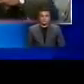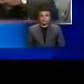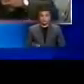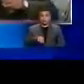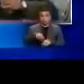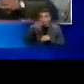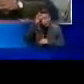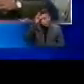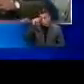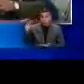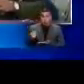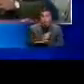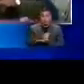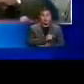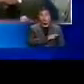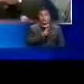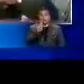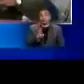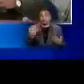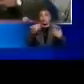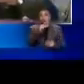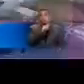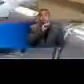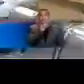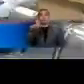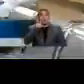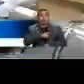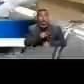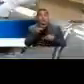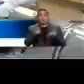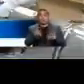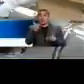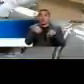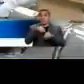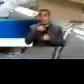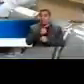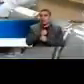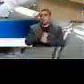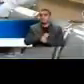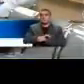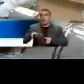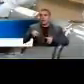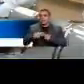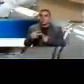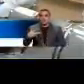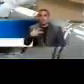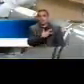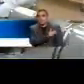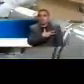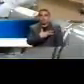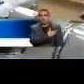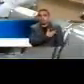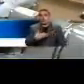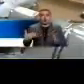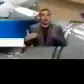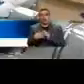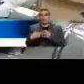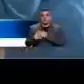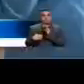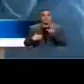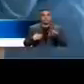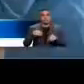En el Hospital del Guasmo Sur de Guayaquil, 144 médicos y personal de salud reciben las primeras dosis de la vacuna contra el